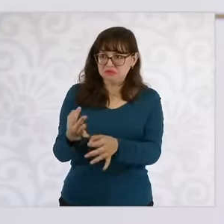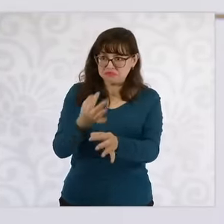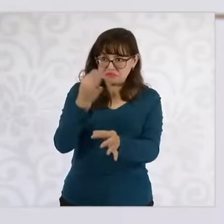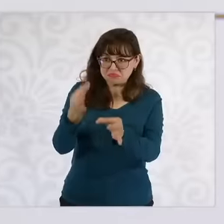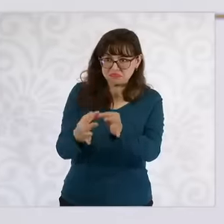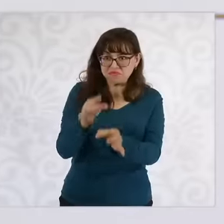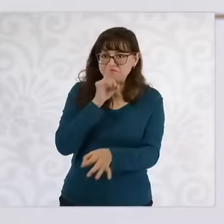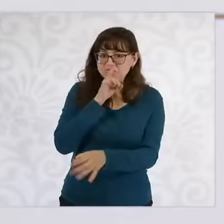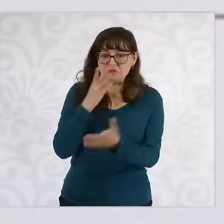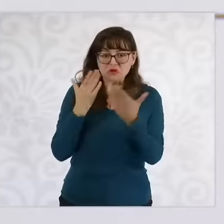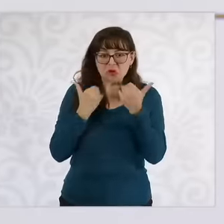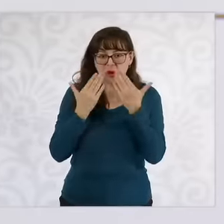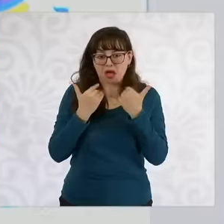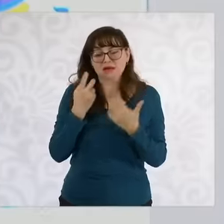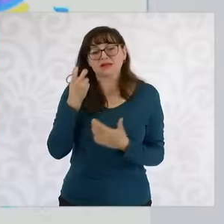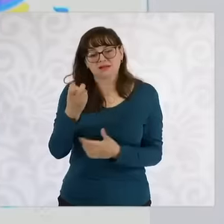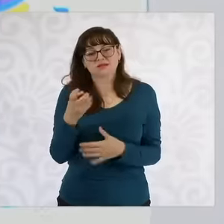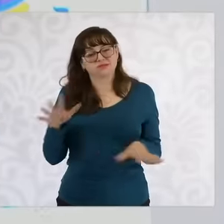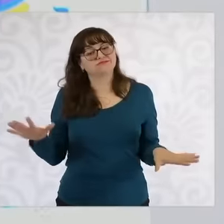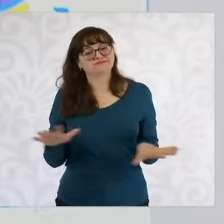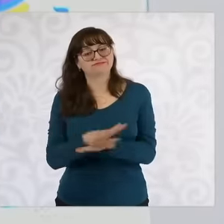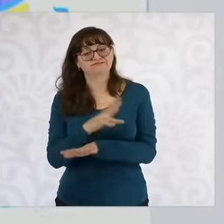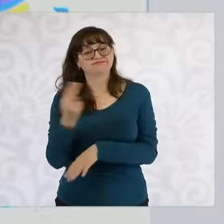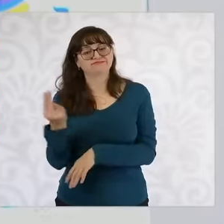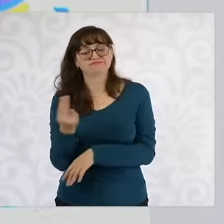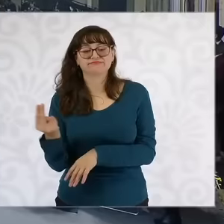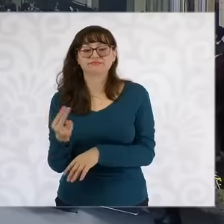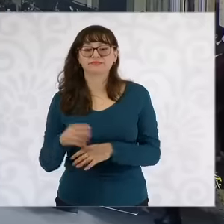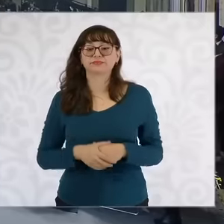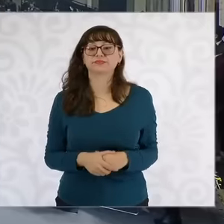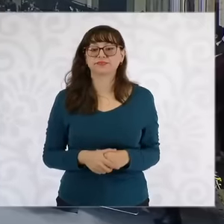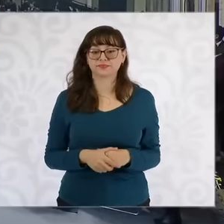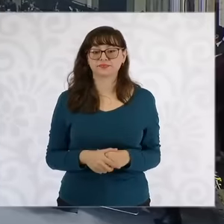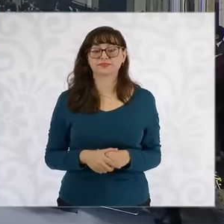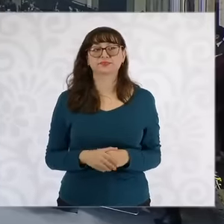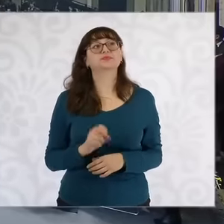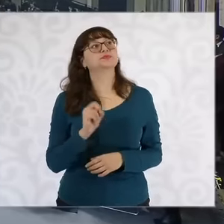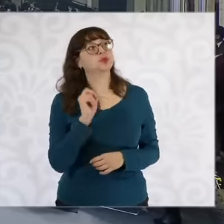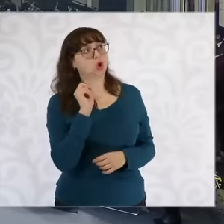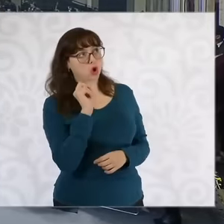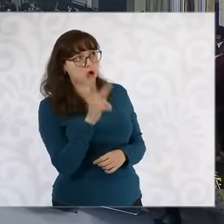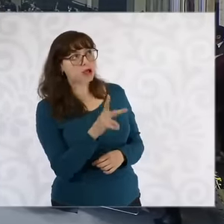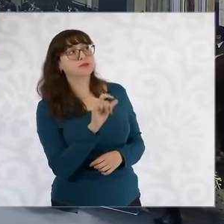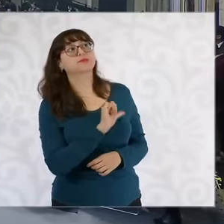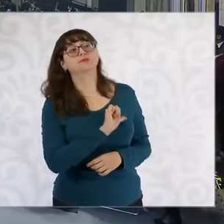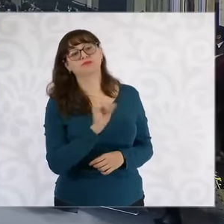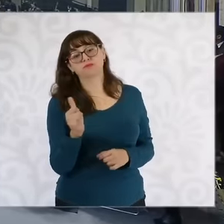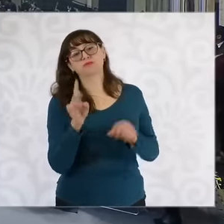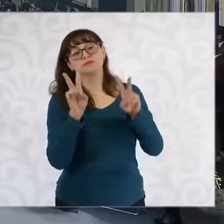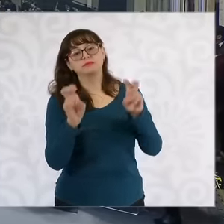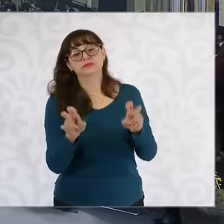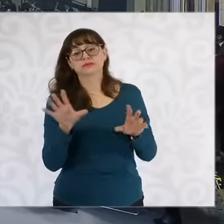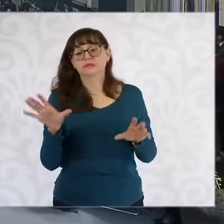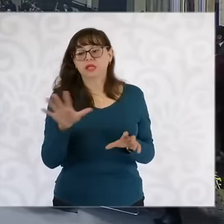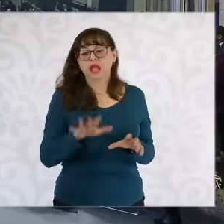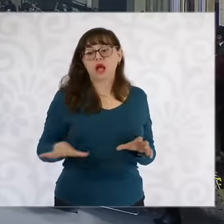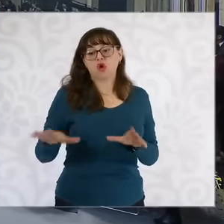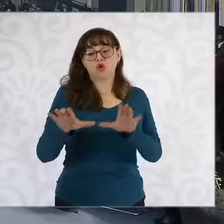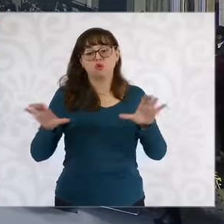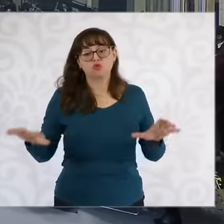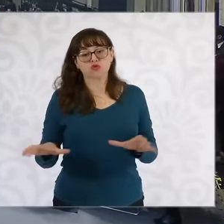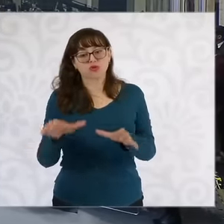su eficiencia, vamos a poner así. Okay. En otro tema, la comunidad indígena Otomí de Llano